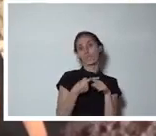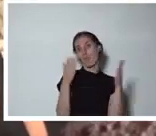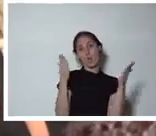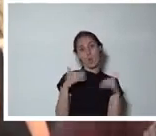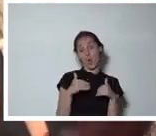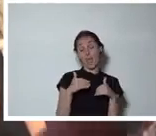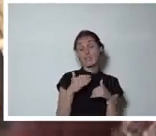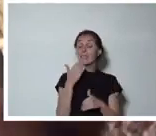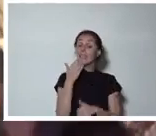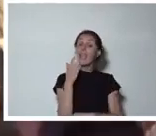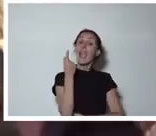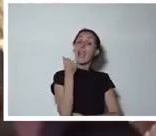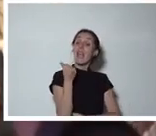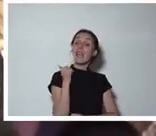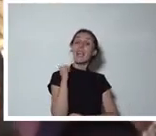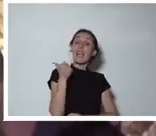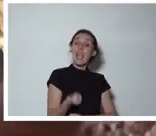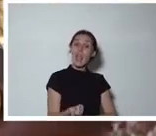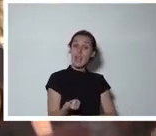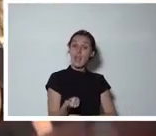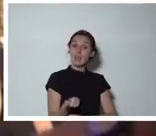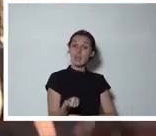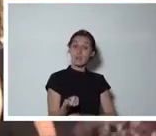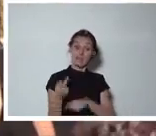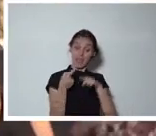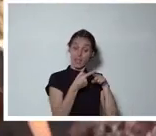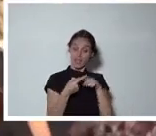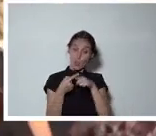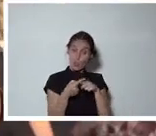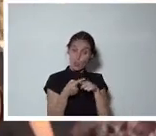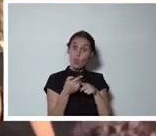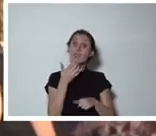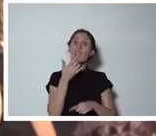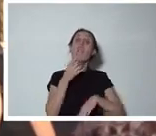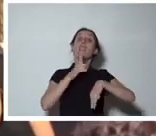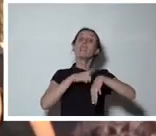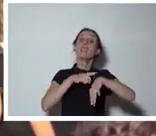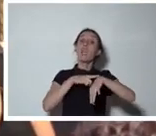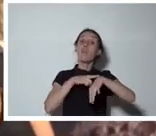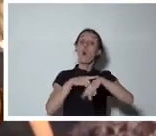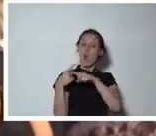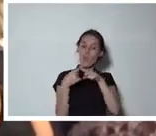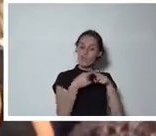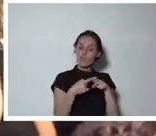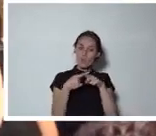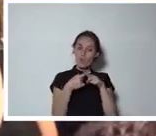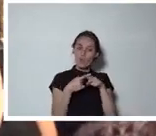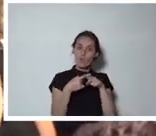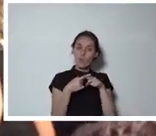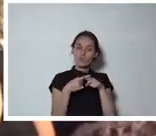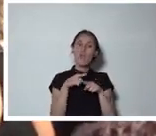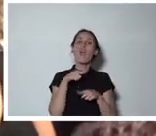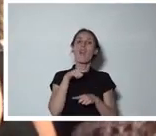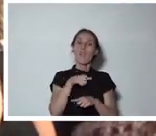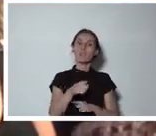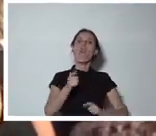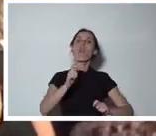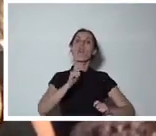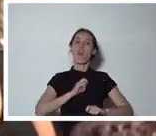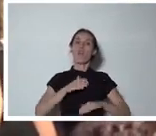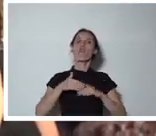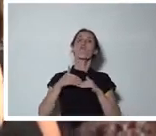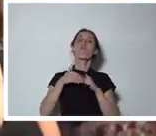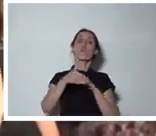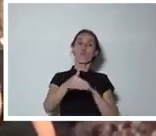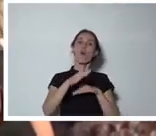distribu el tiempo es de que depende el futuro de nuestros hijos y de nuestras hijas así como nuestras madres han